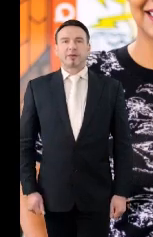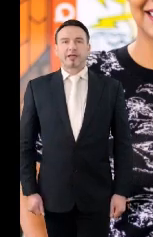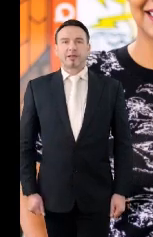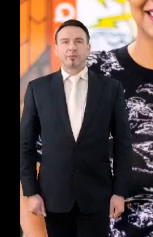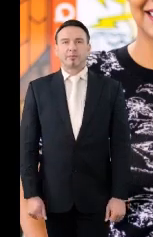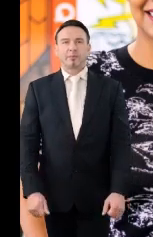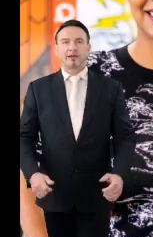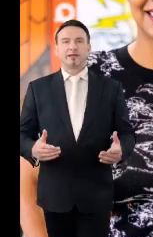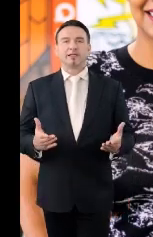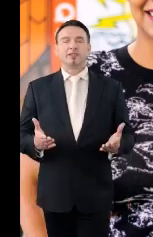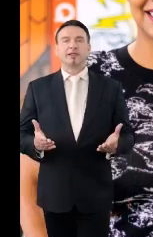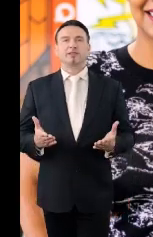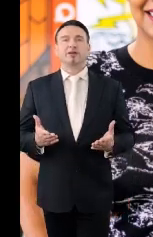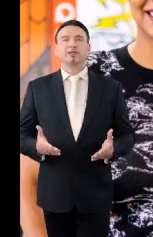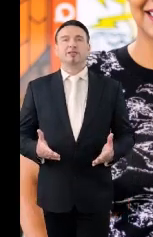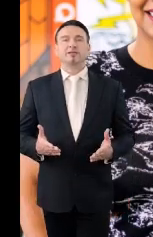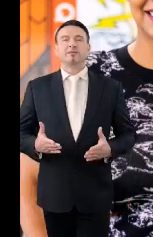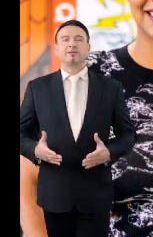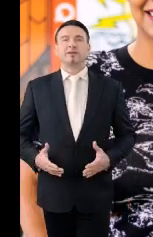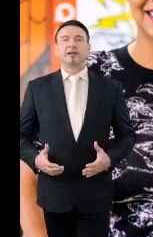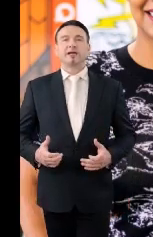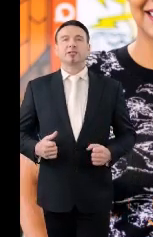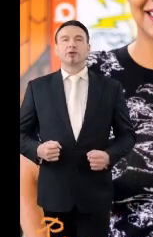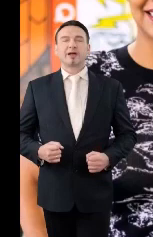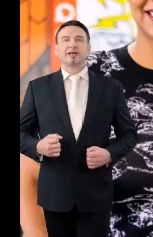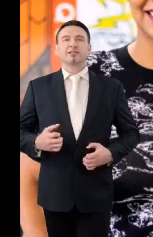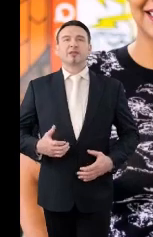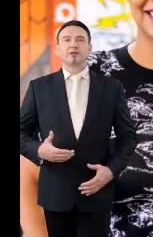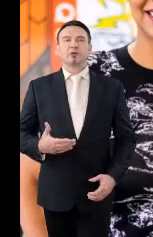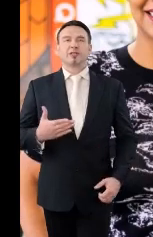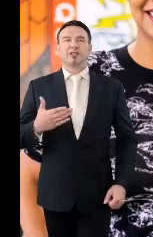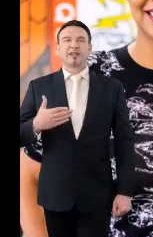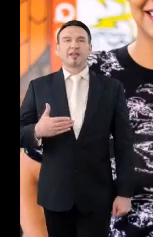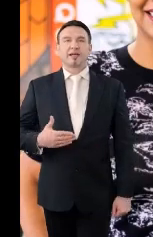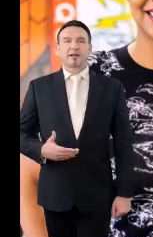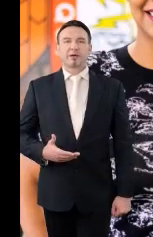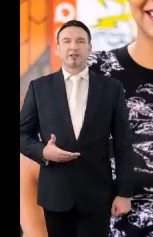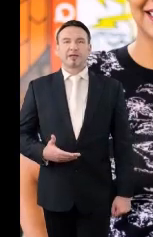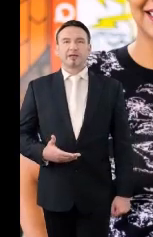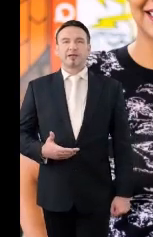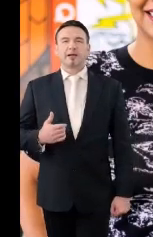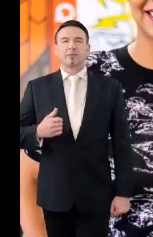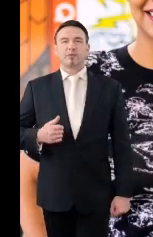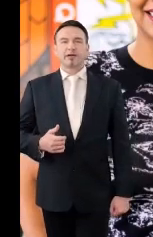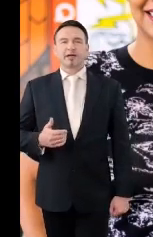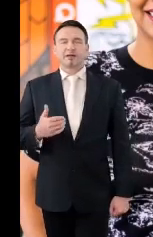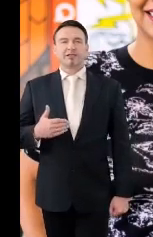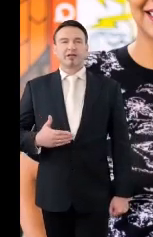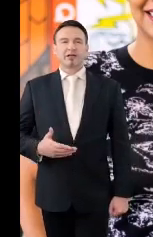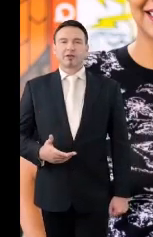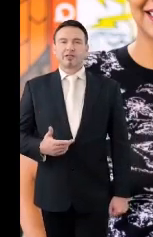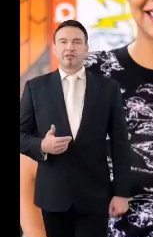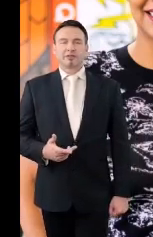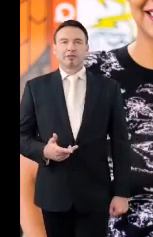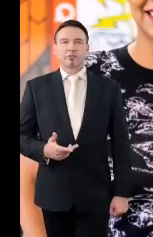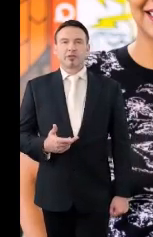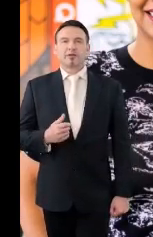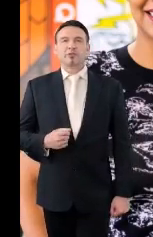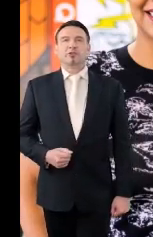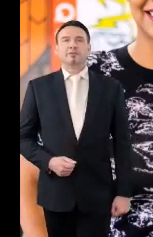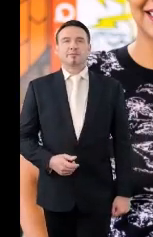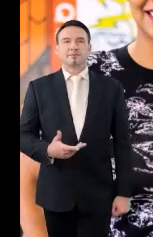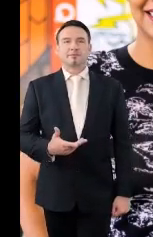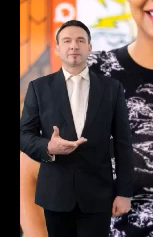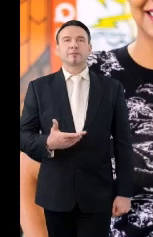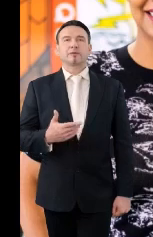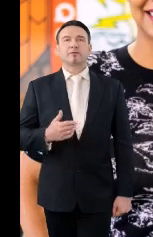se empatarán por primera vez las elecciones federales y locales, donde se elegirán al presidente de la República, senadores,